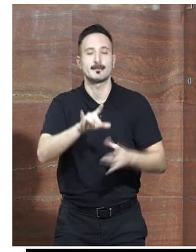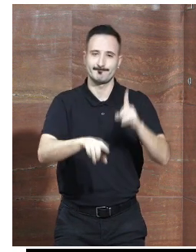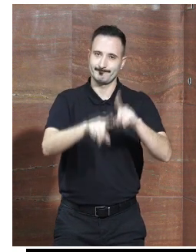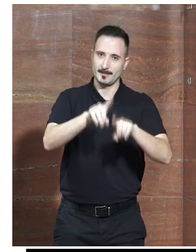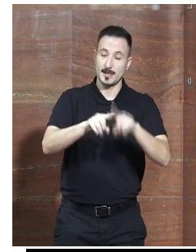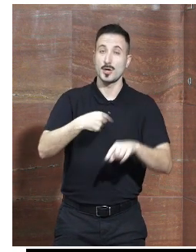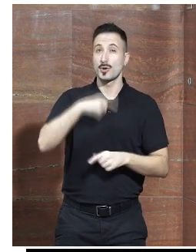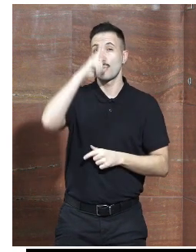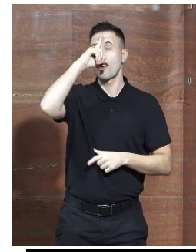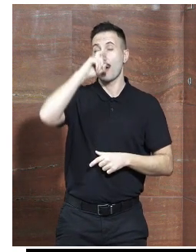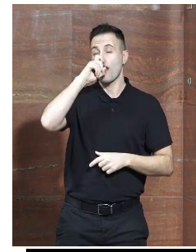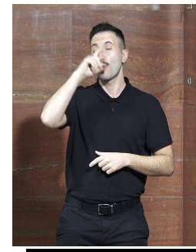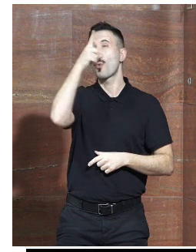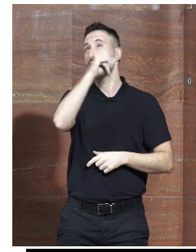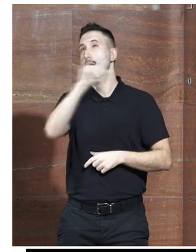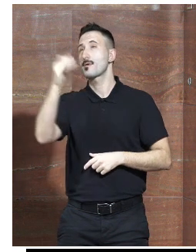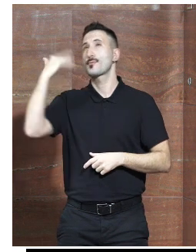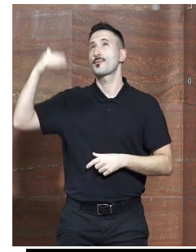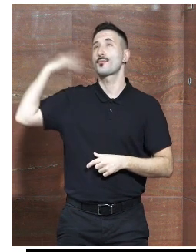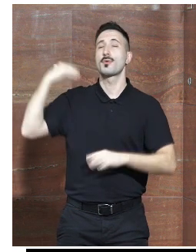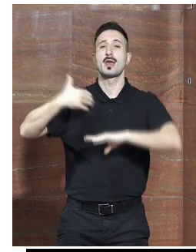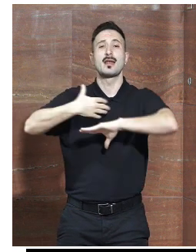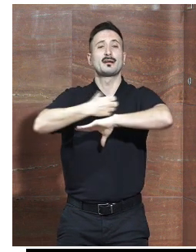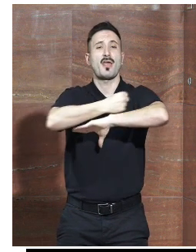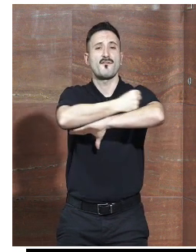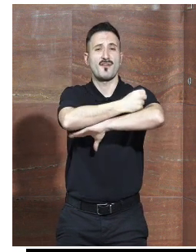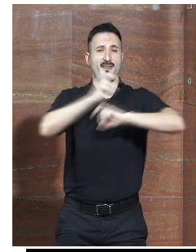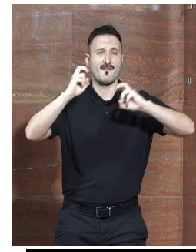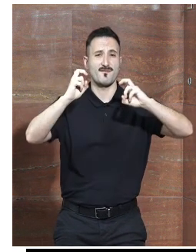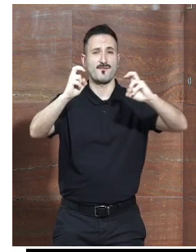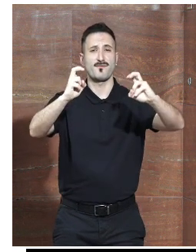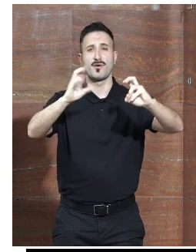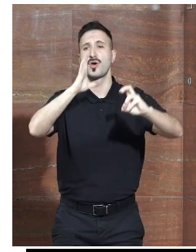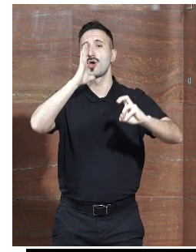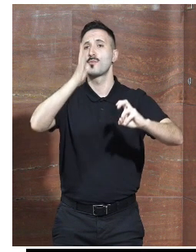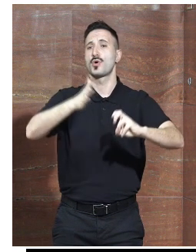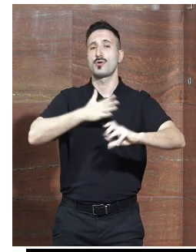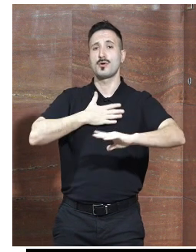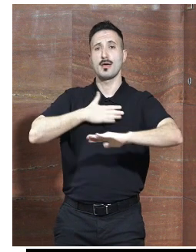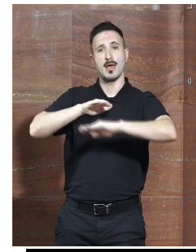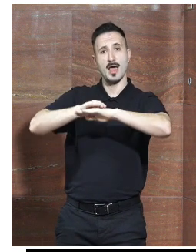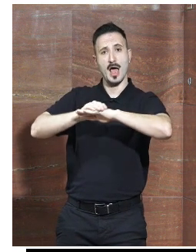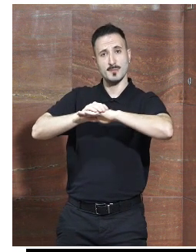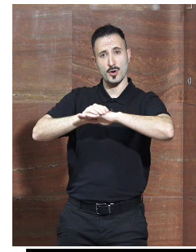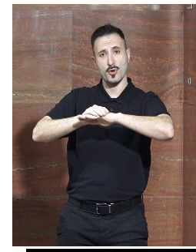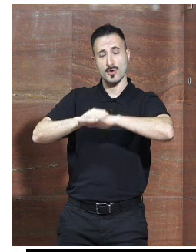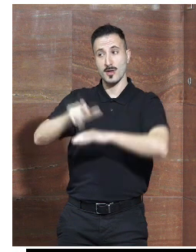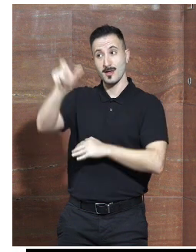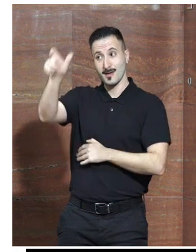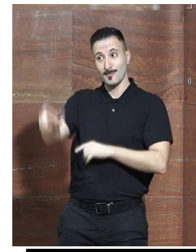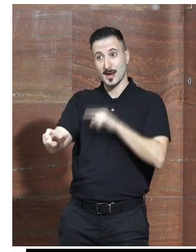una vez en Renfe que se montó un lío de mucho cuidado porque un amigo nuestro que